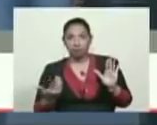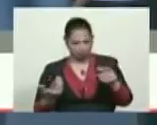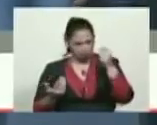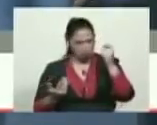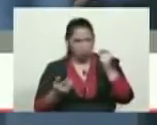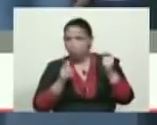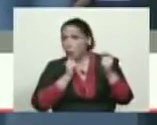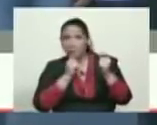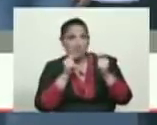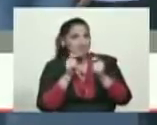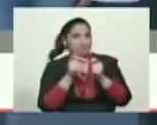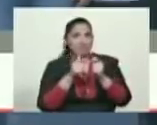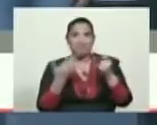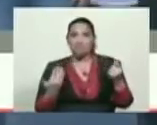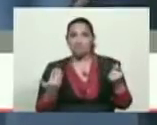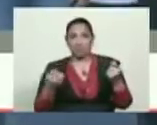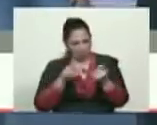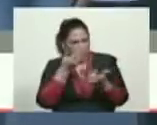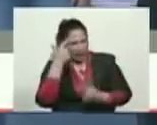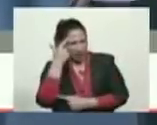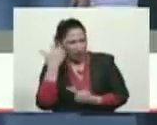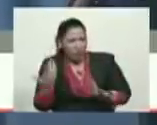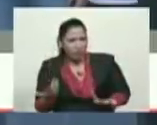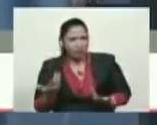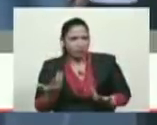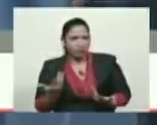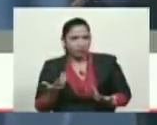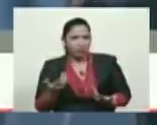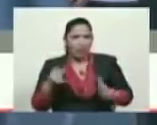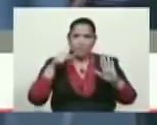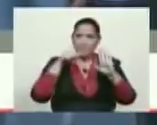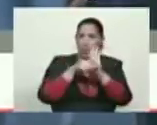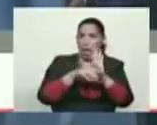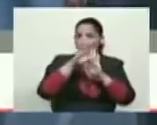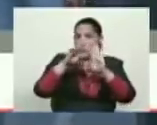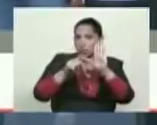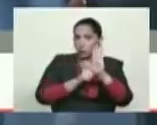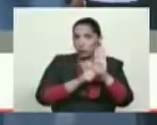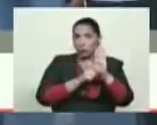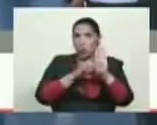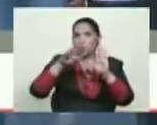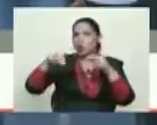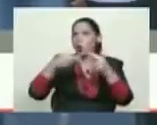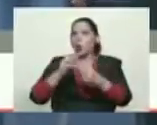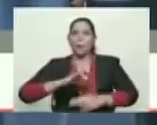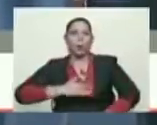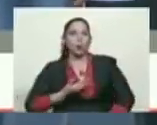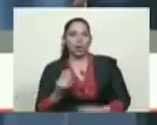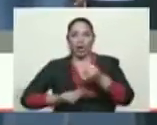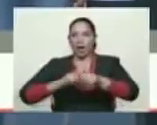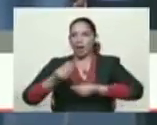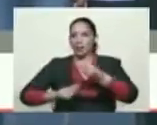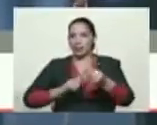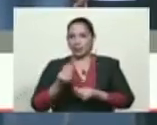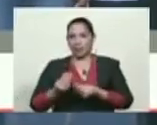constitución no está. ¿Saben ellos que en el marco de esta constitución jamás podrían hacer lo que están haciendo?